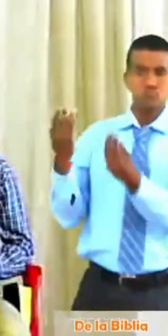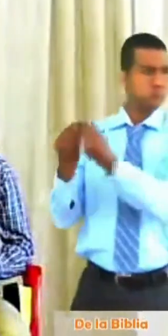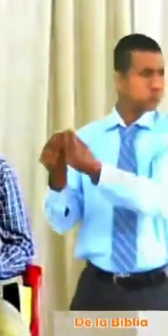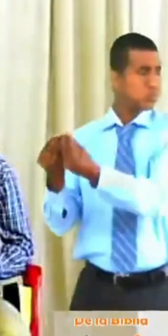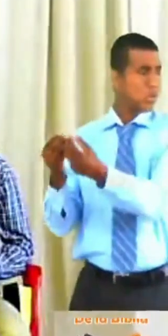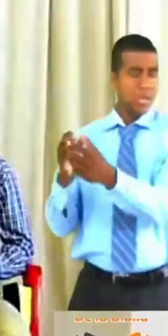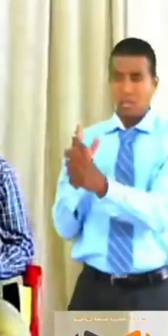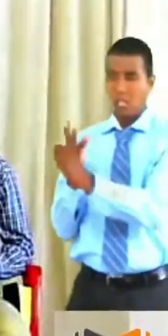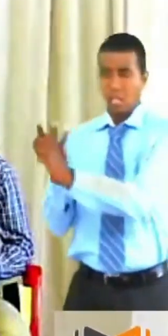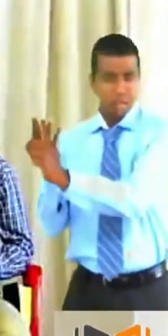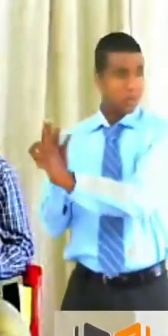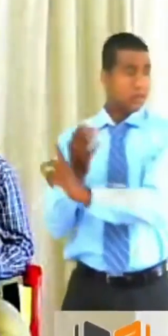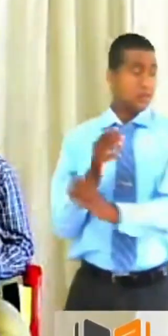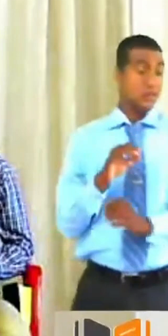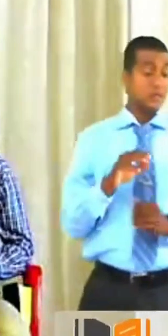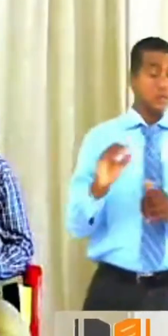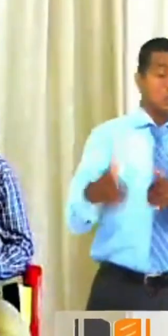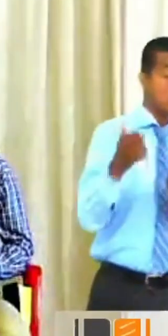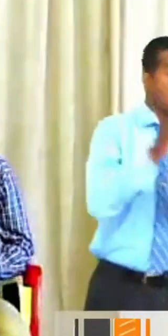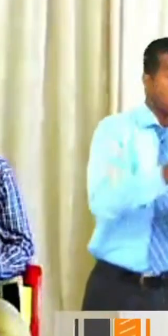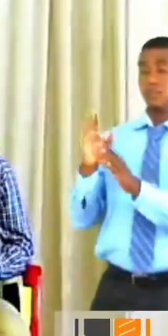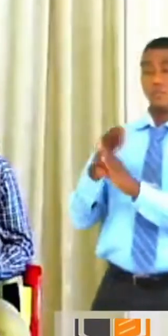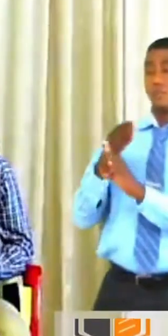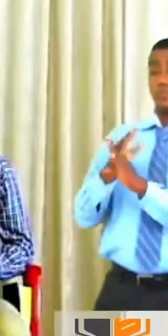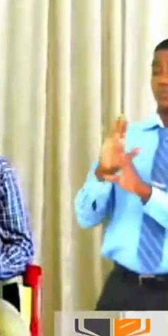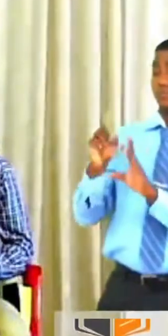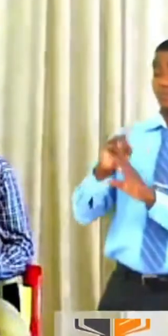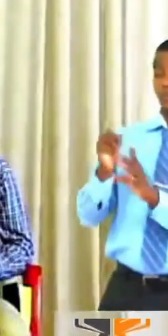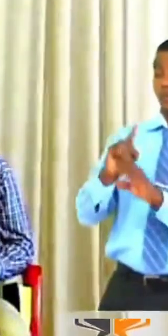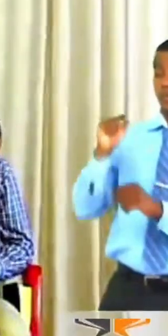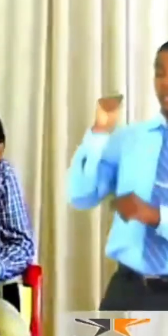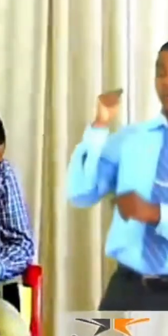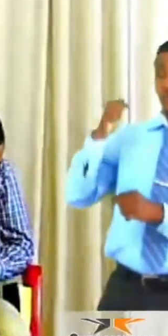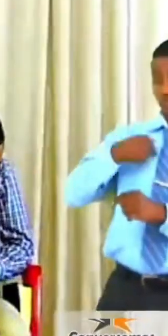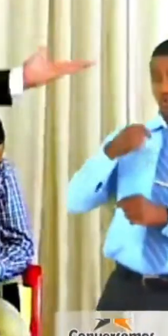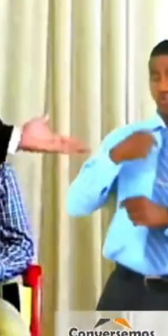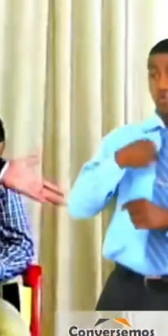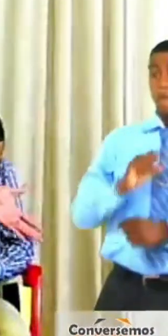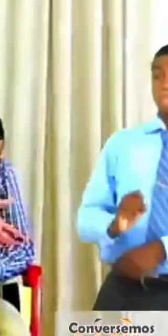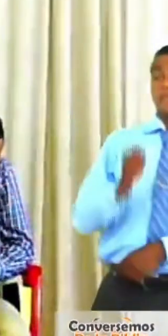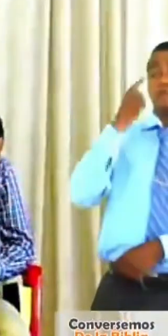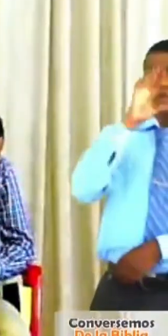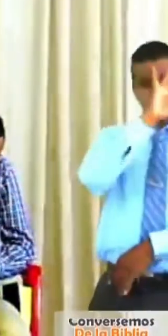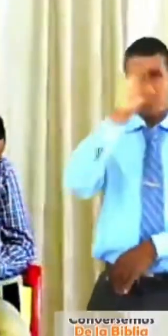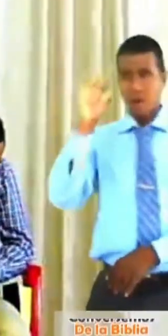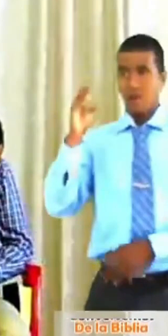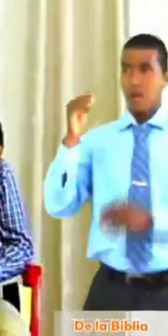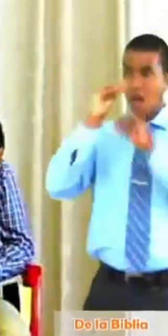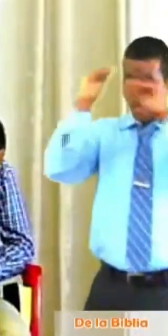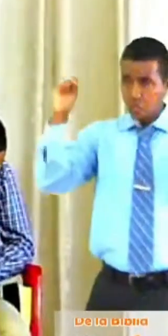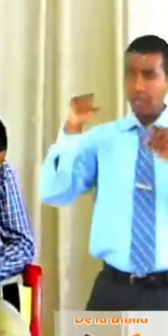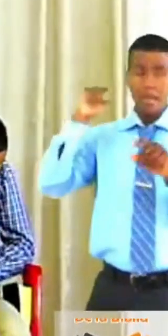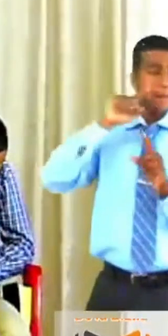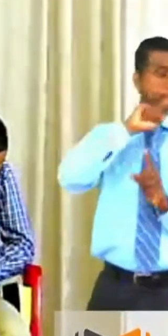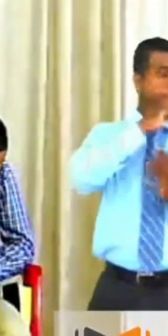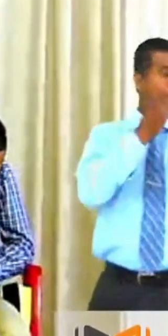ti. Él le dijo: un momentico, ¿cuál es el problema? Es que a eso he venido yo, para que lo vean a Él. Hermano, los que estamos aquí, los